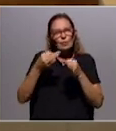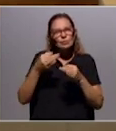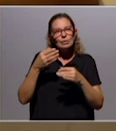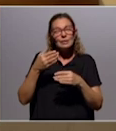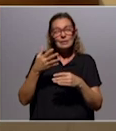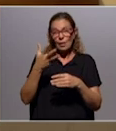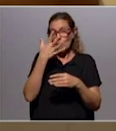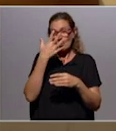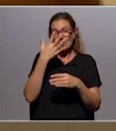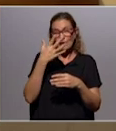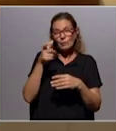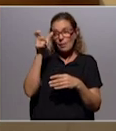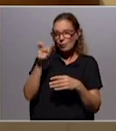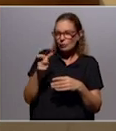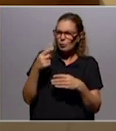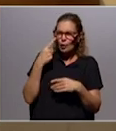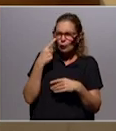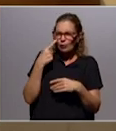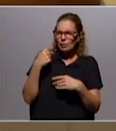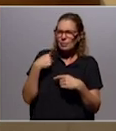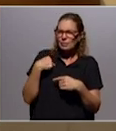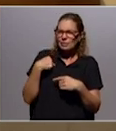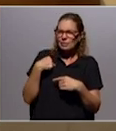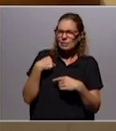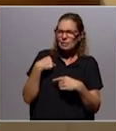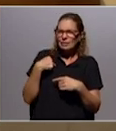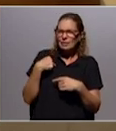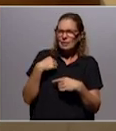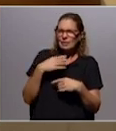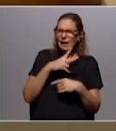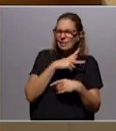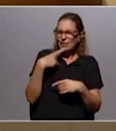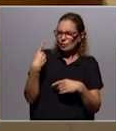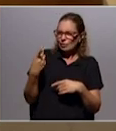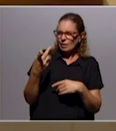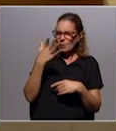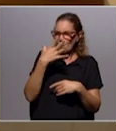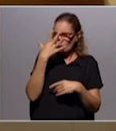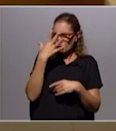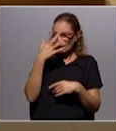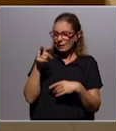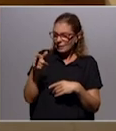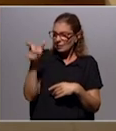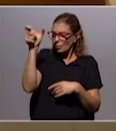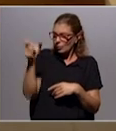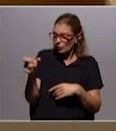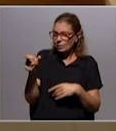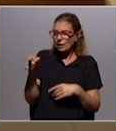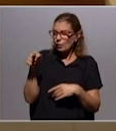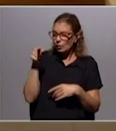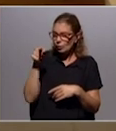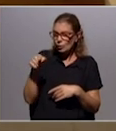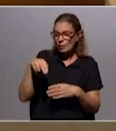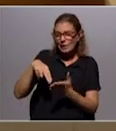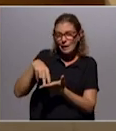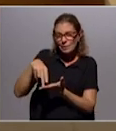persona íntima que había dicho eso lo primero que hice fue agarrar esos directores de amor gallegos mira que esta persona está diciendo que lo que tuvo